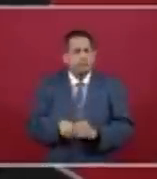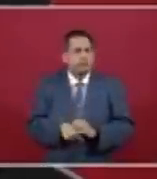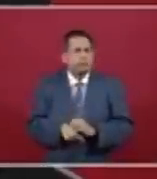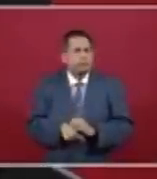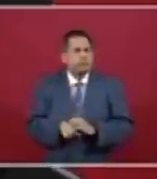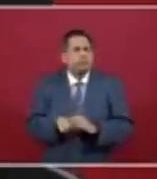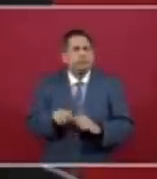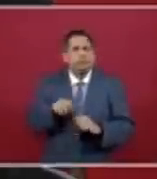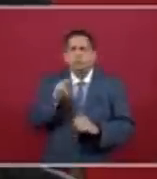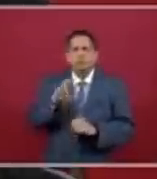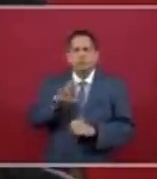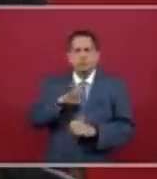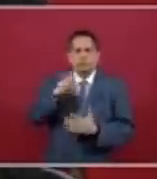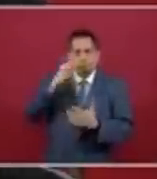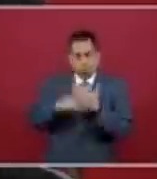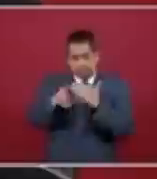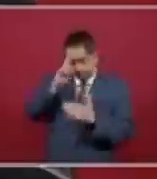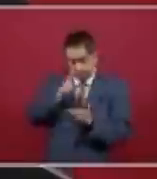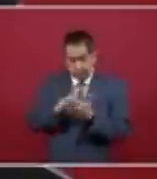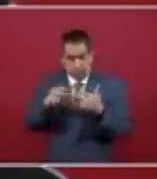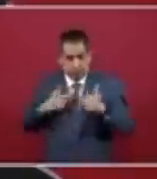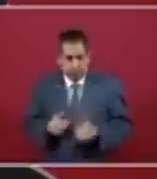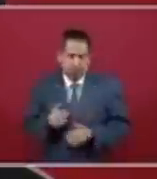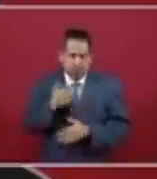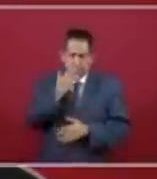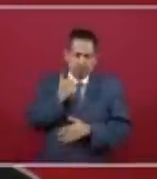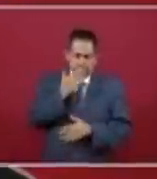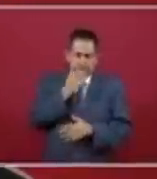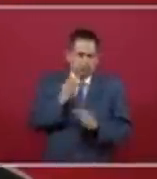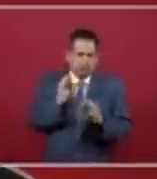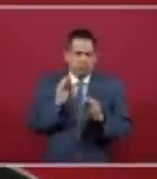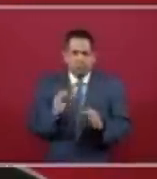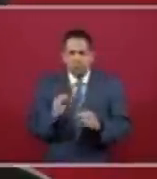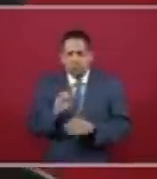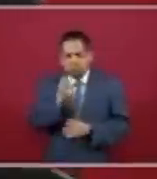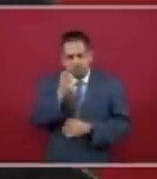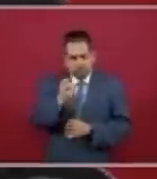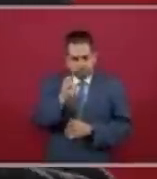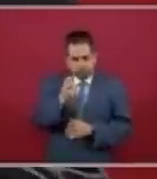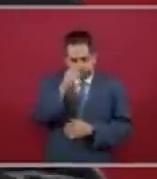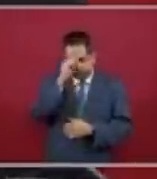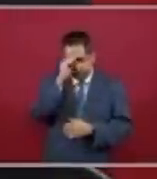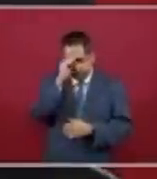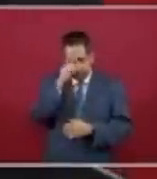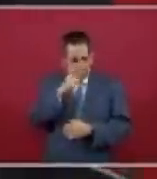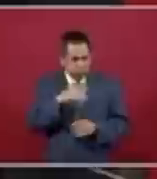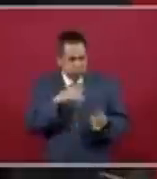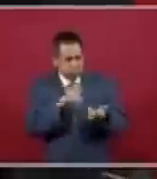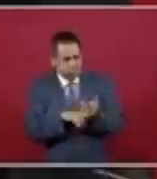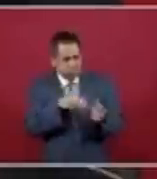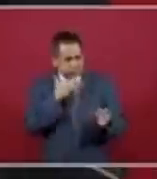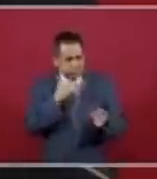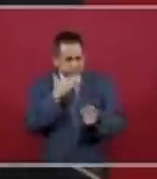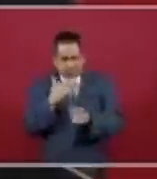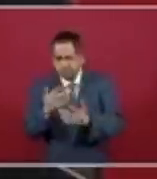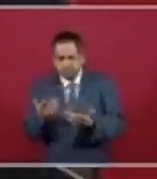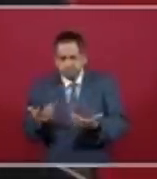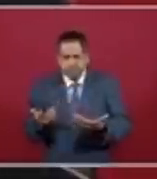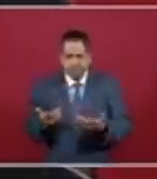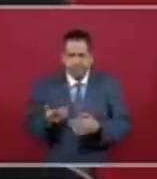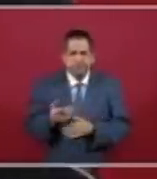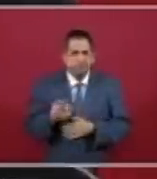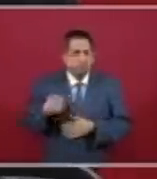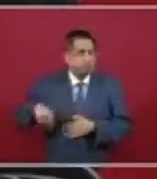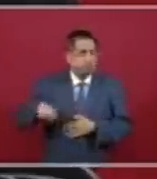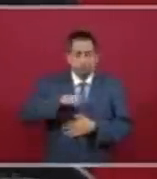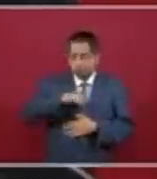de no violación a los derechos humanos. Para evitar este tipo de actos, lo que se convino con